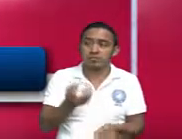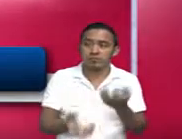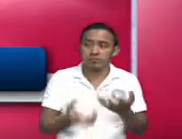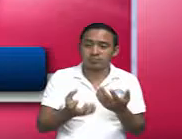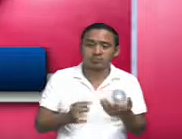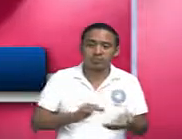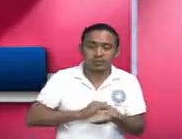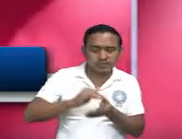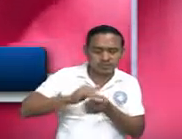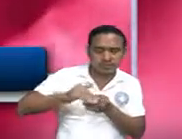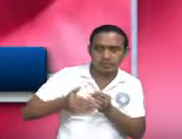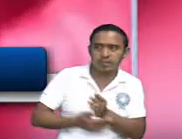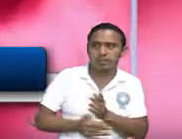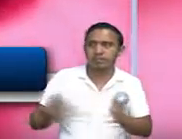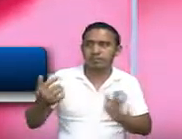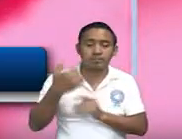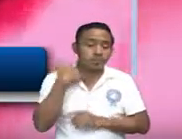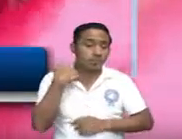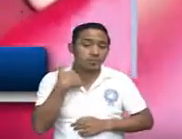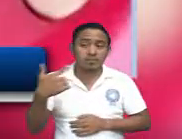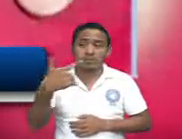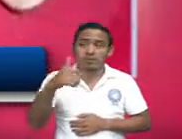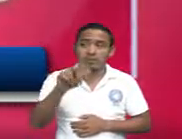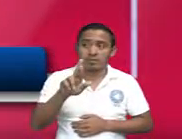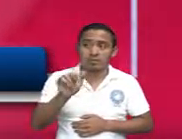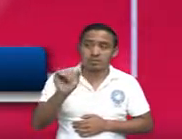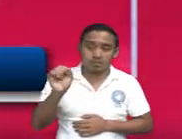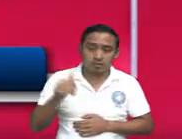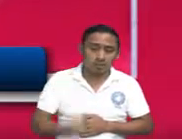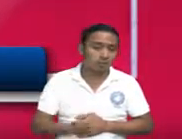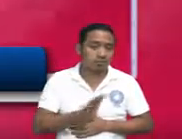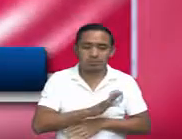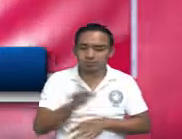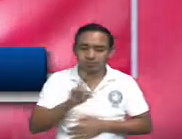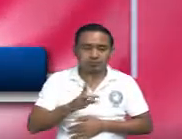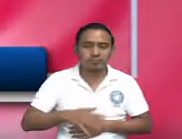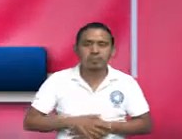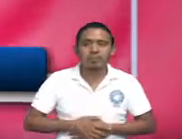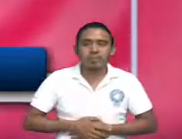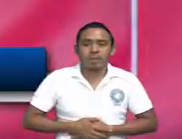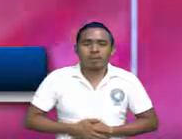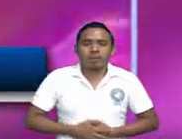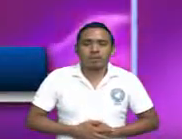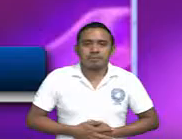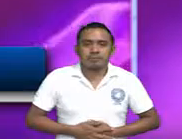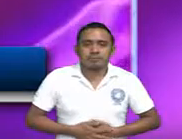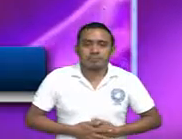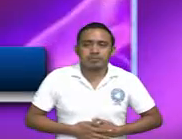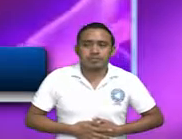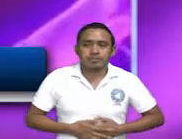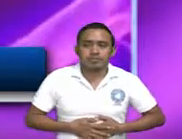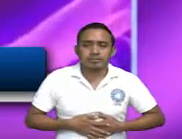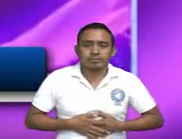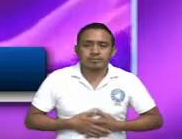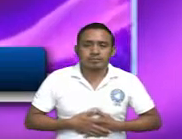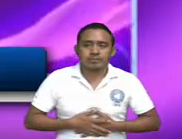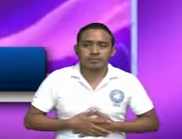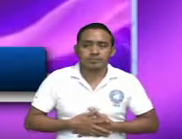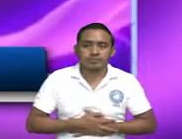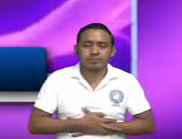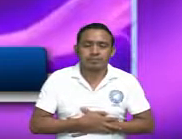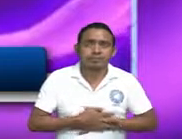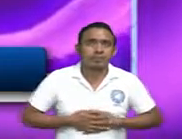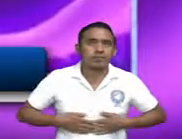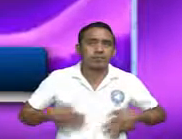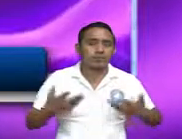quité todo a la grasa, no, siempre son grasosas porque es parte de su constitución. Sí. Las comidas muy